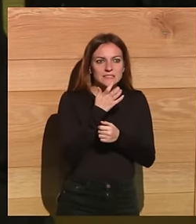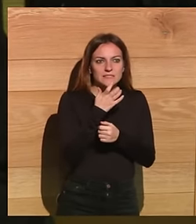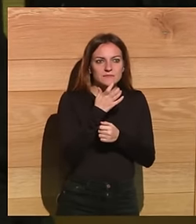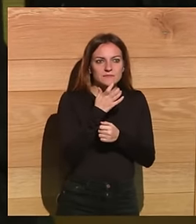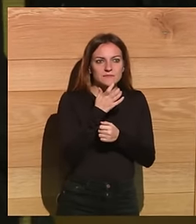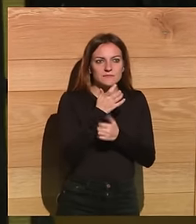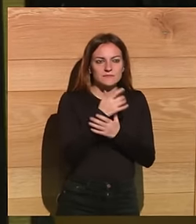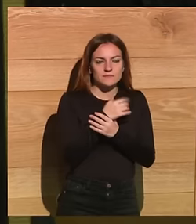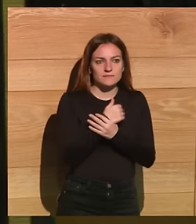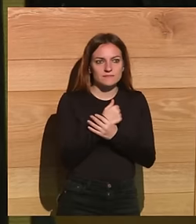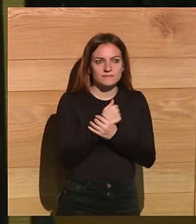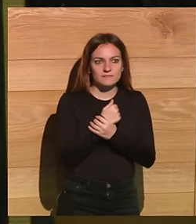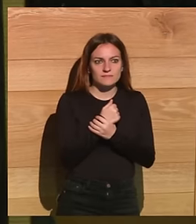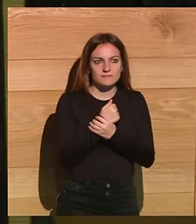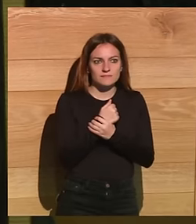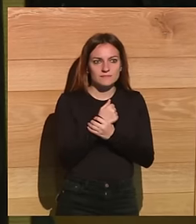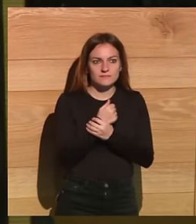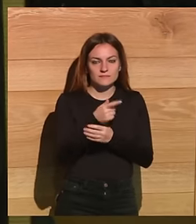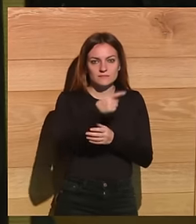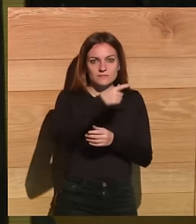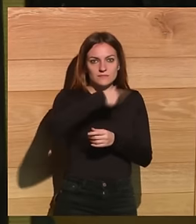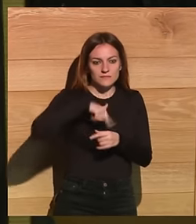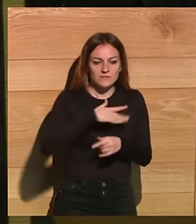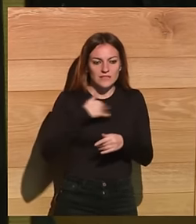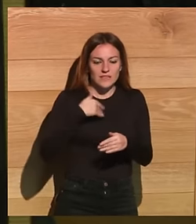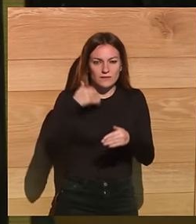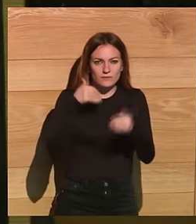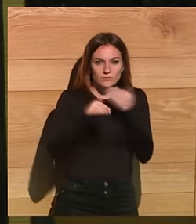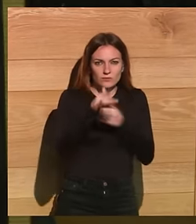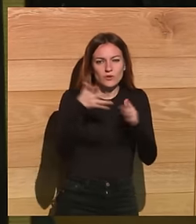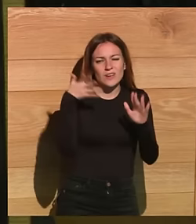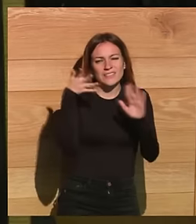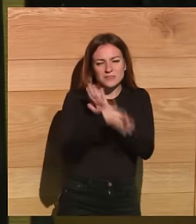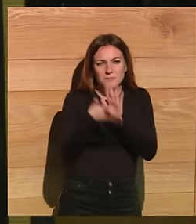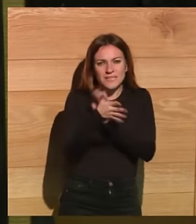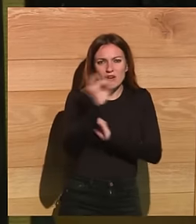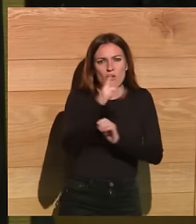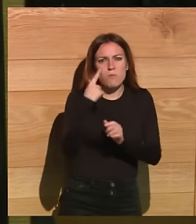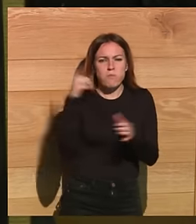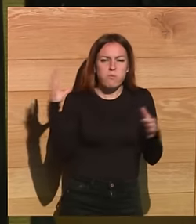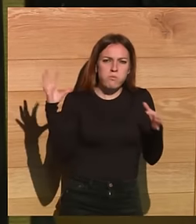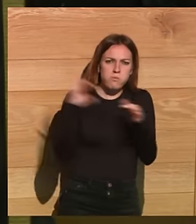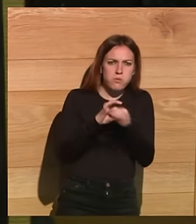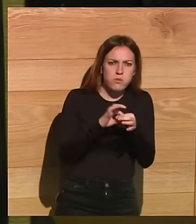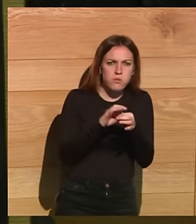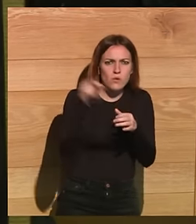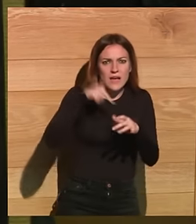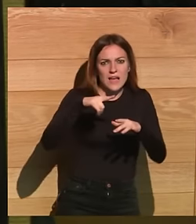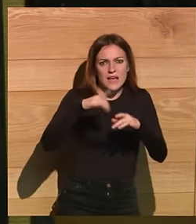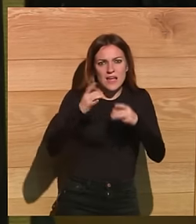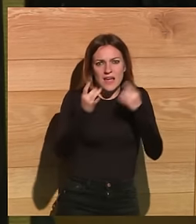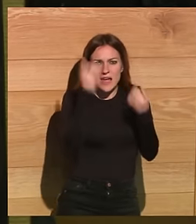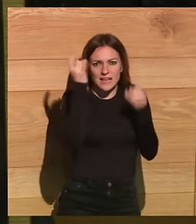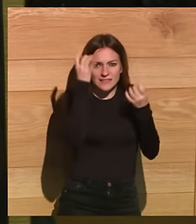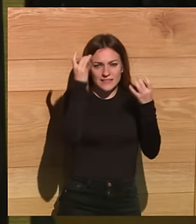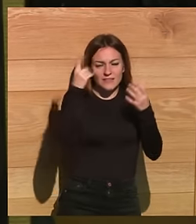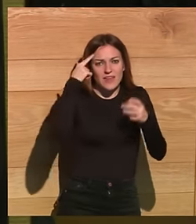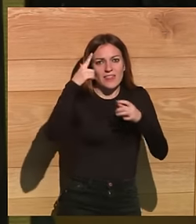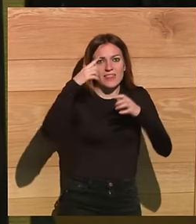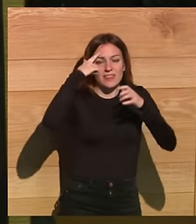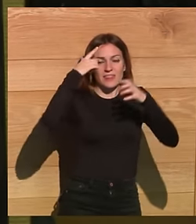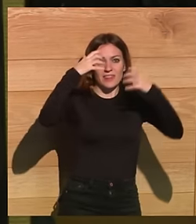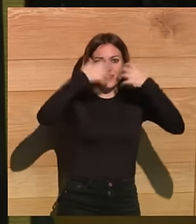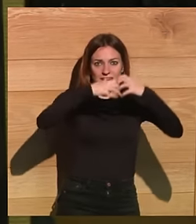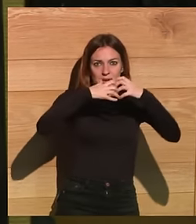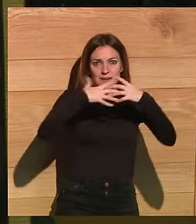vincular y, en la medida de lo posible, explicar la actividad bioeléctrica cerebral y